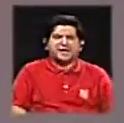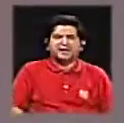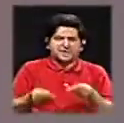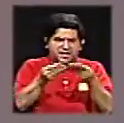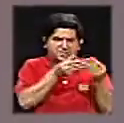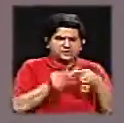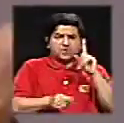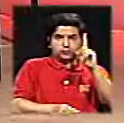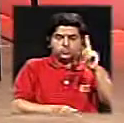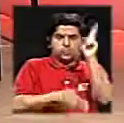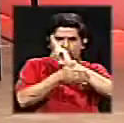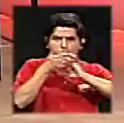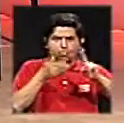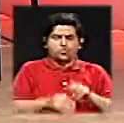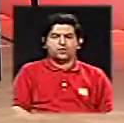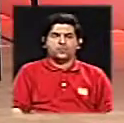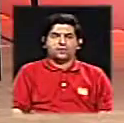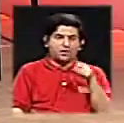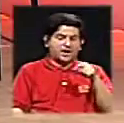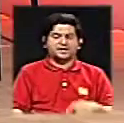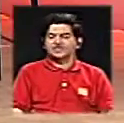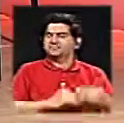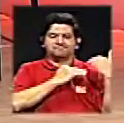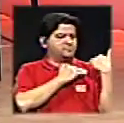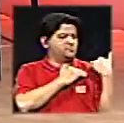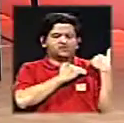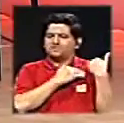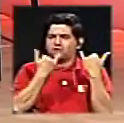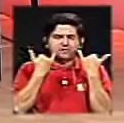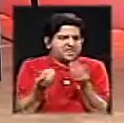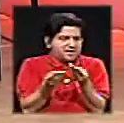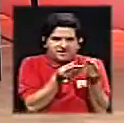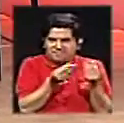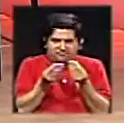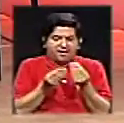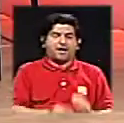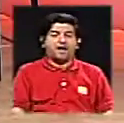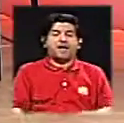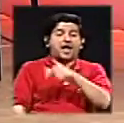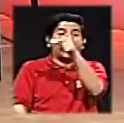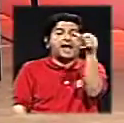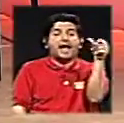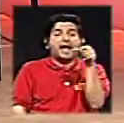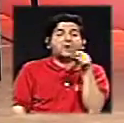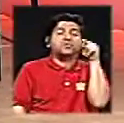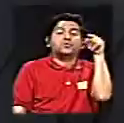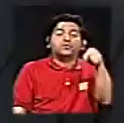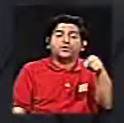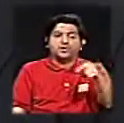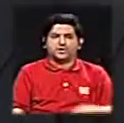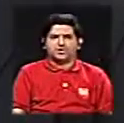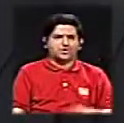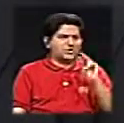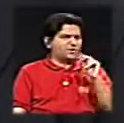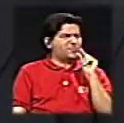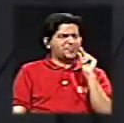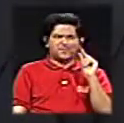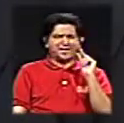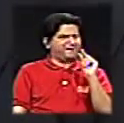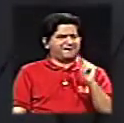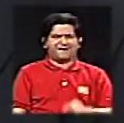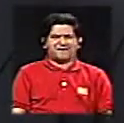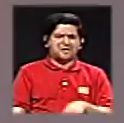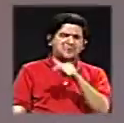universidad, el suelo pierde capacidad de resistir. A eso se suma que hay un río debajo, no estamos hablando de un pequeño riachuelo,